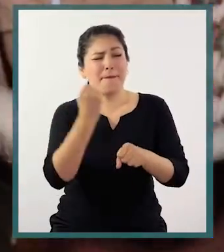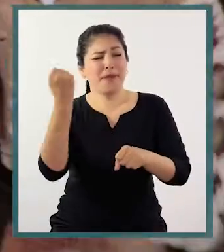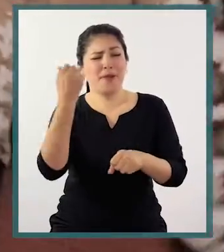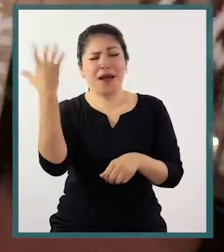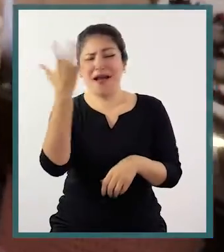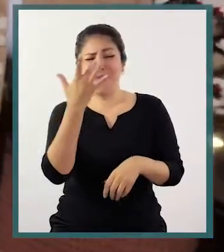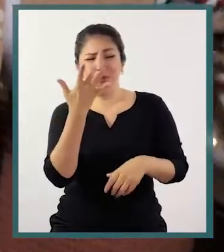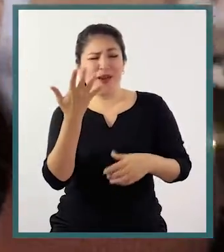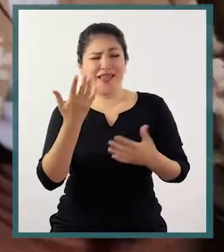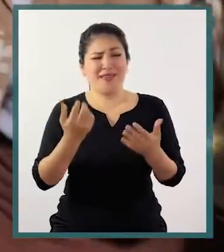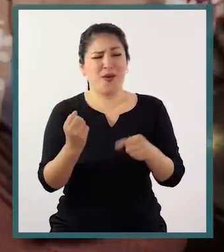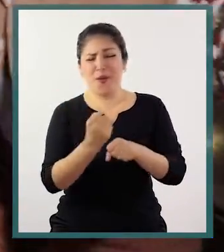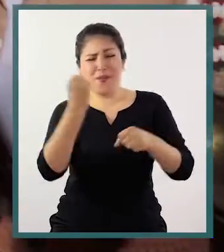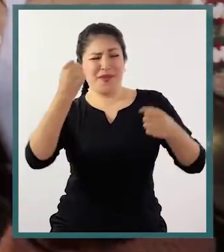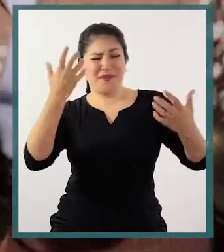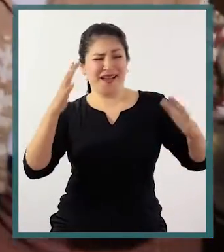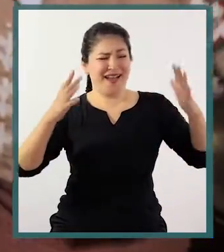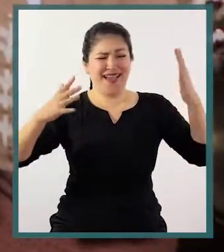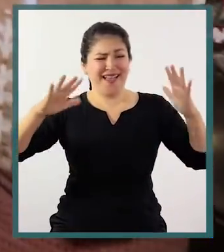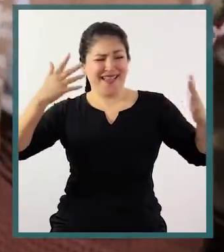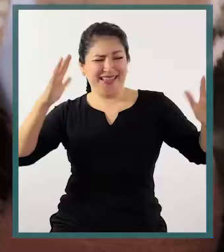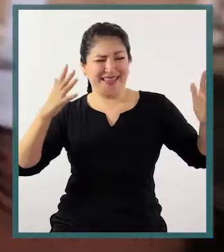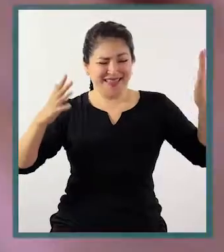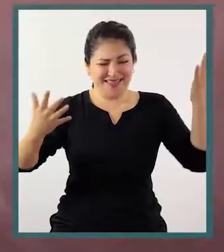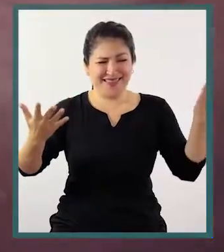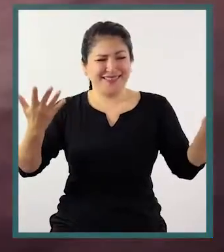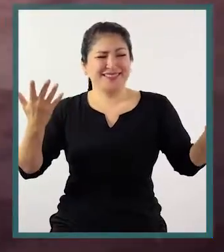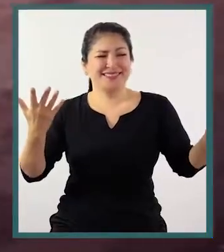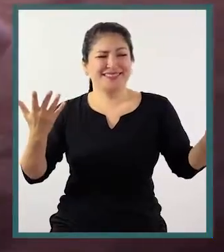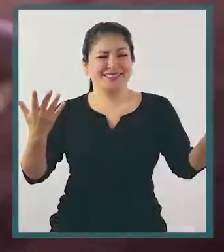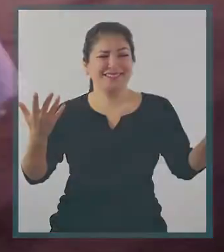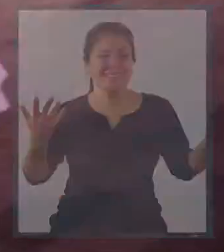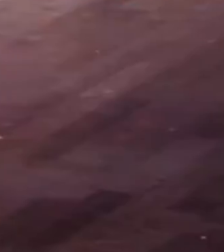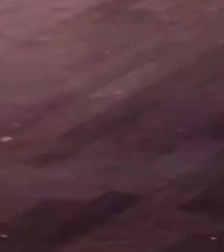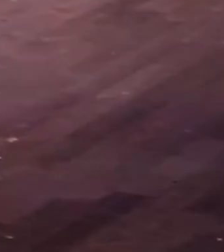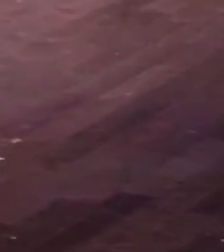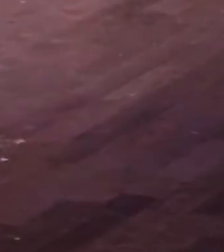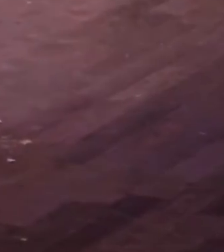¡Viva la gente morena! ¡Viva la gente morena!